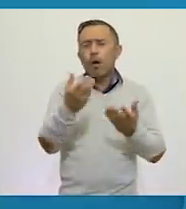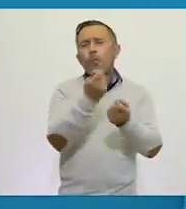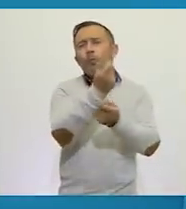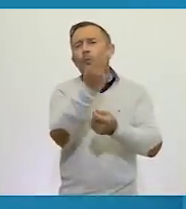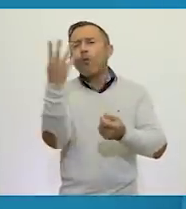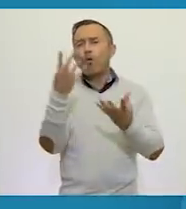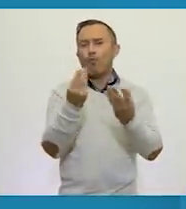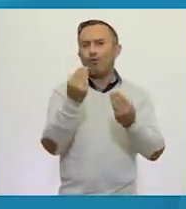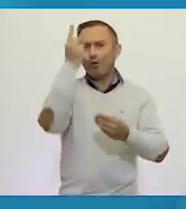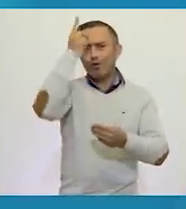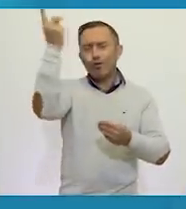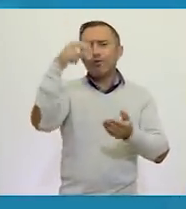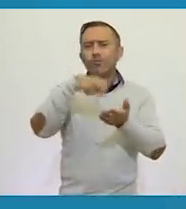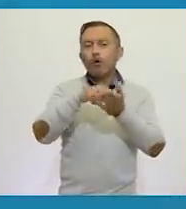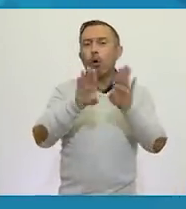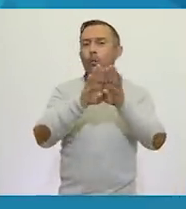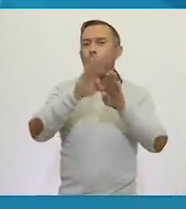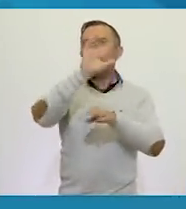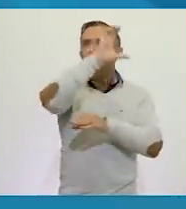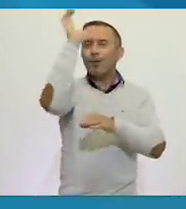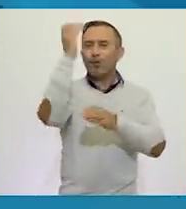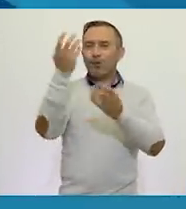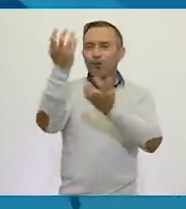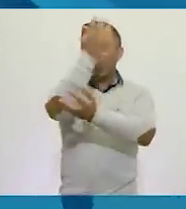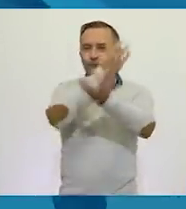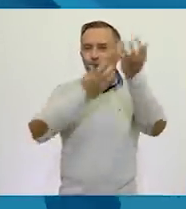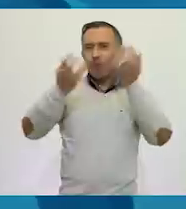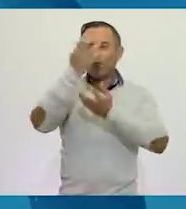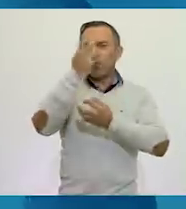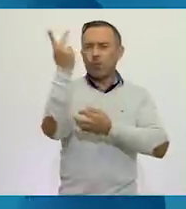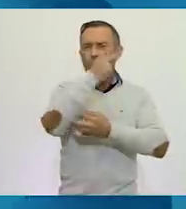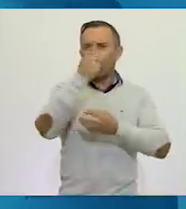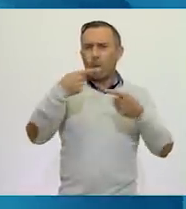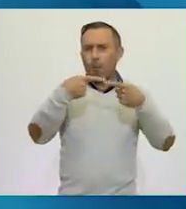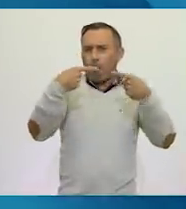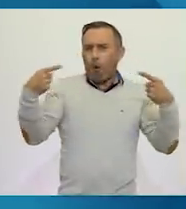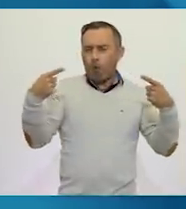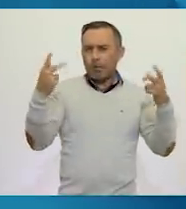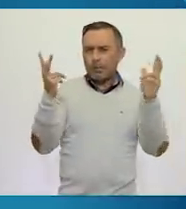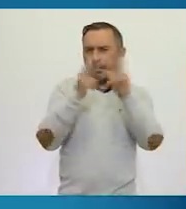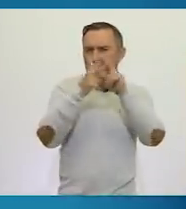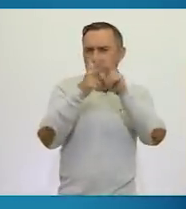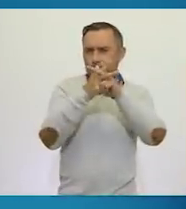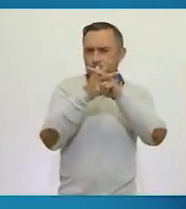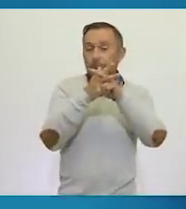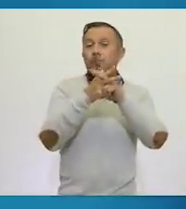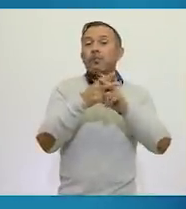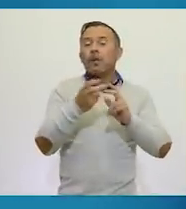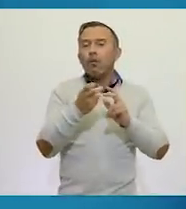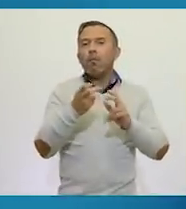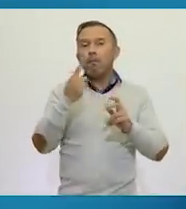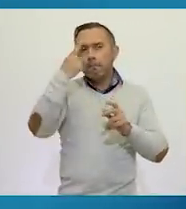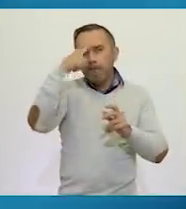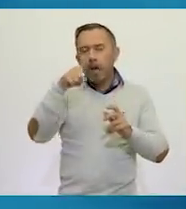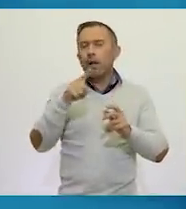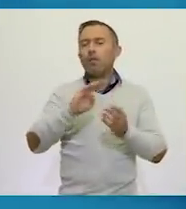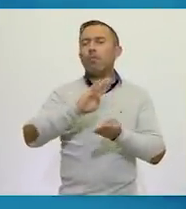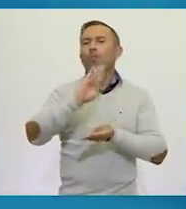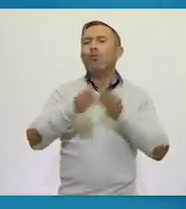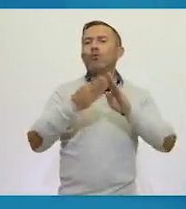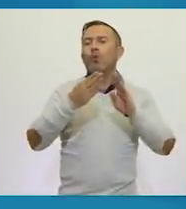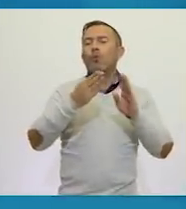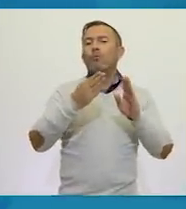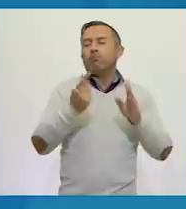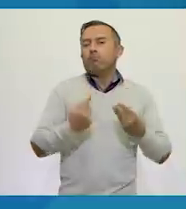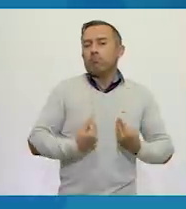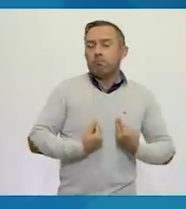que representaban un orden cósmico basado en fuerzas opuestas que luchaban entre sí, mientras se complementaban para crear los ciclos del mundo, como la